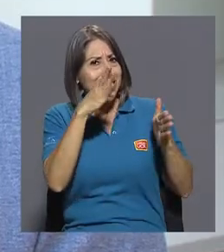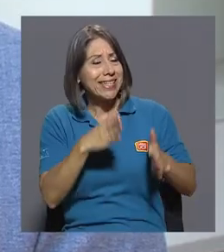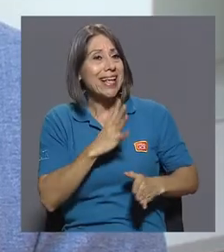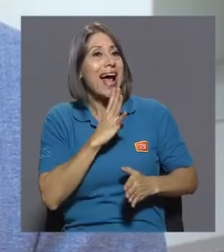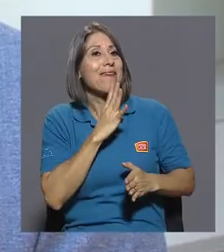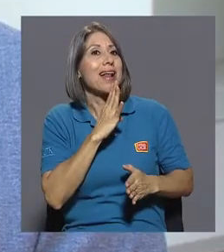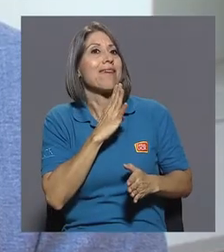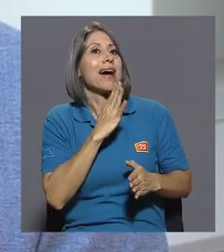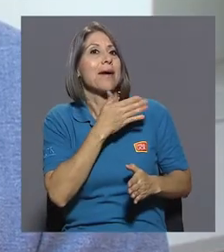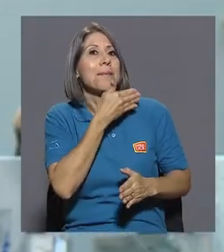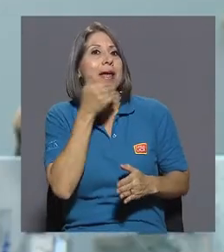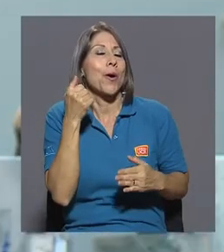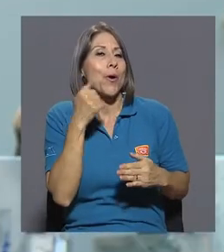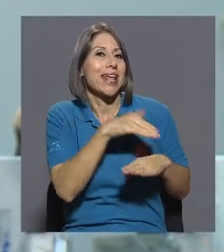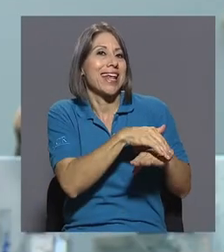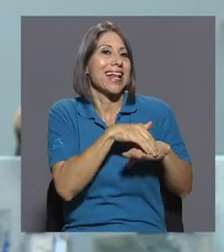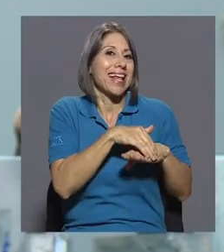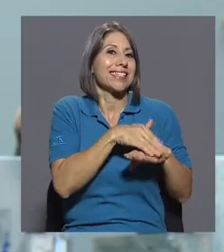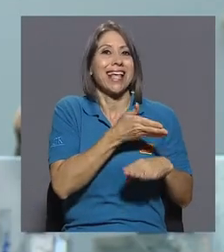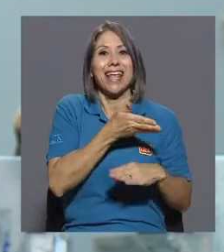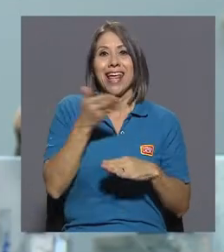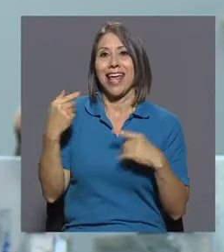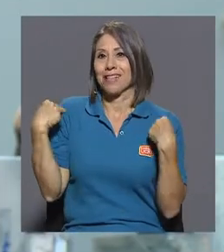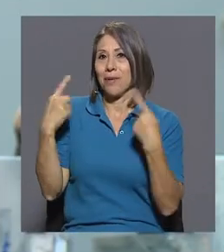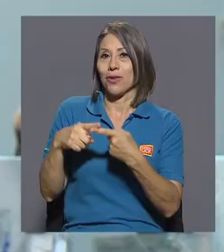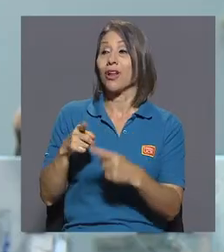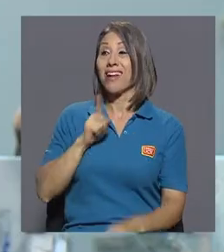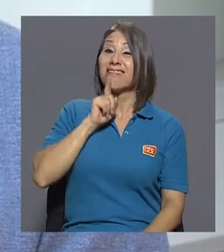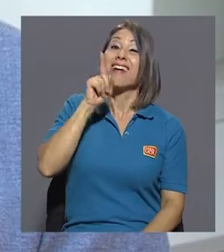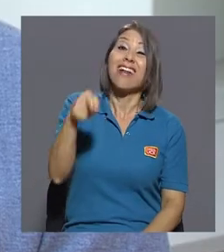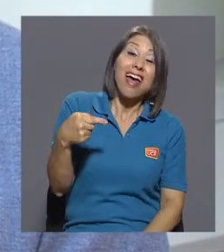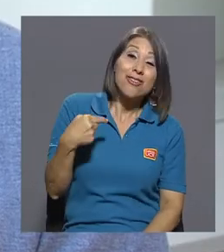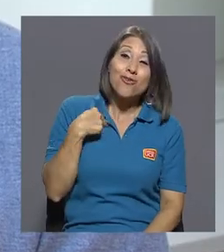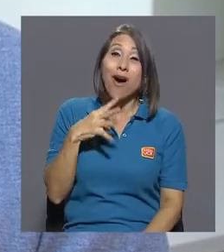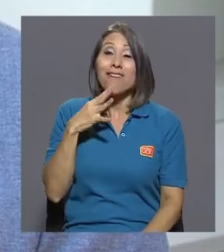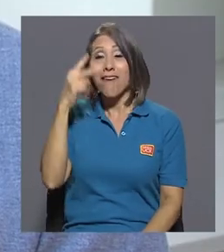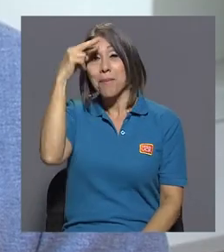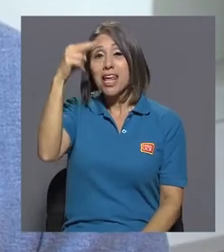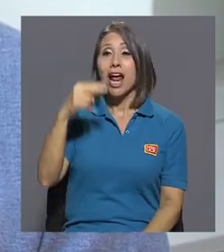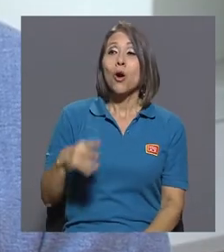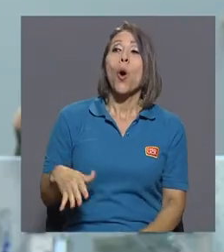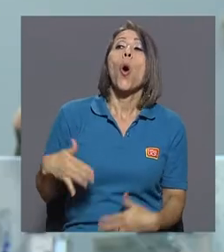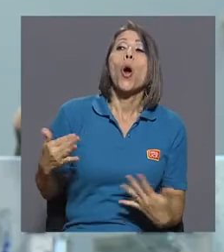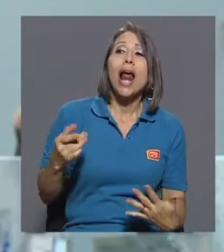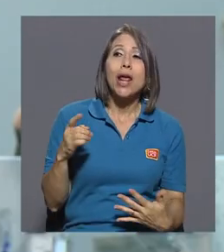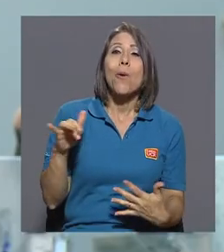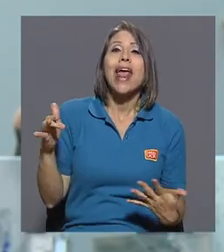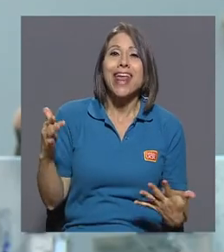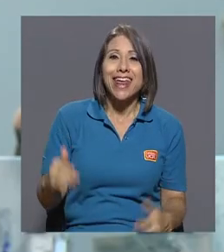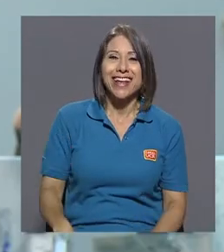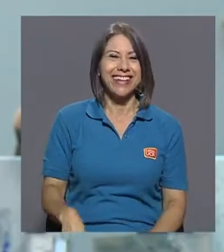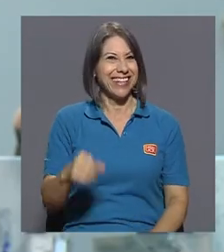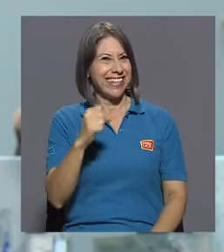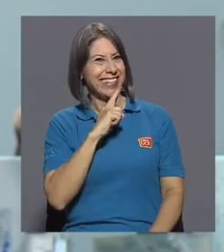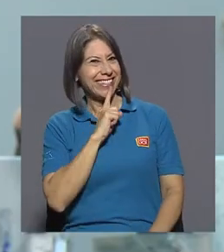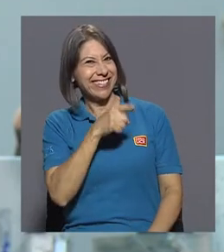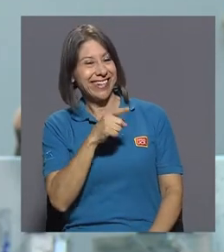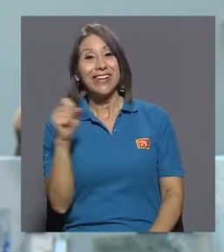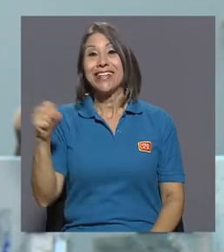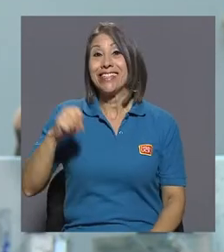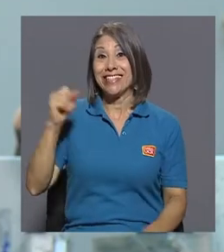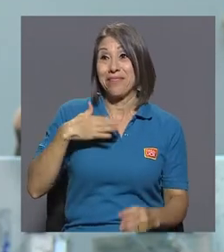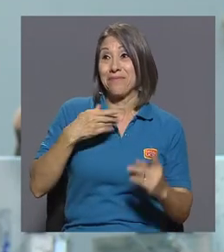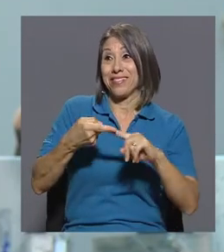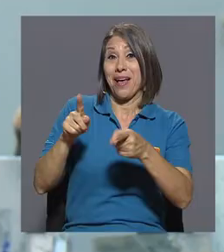a un y lo país. Hablaba mexicano también. ¡Órale, güey! ¿En serio? Sí, todos mis amigos eran mexicanos. Bueno, en Nueva